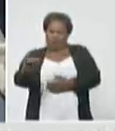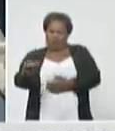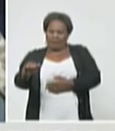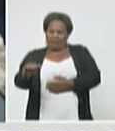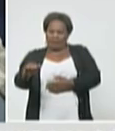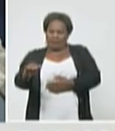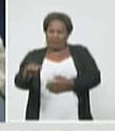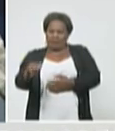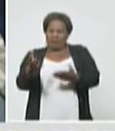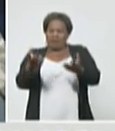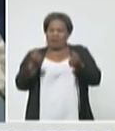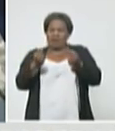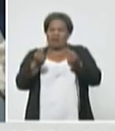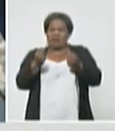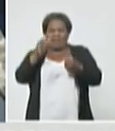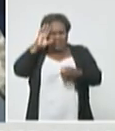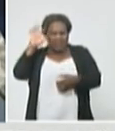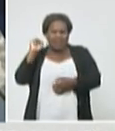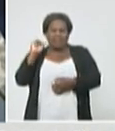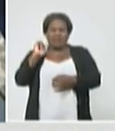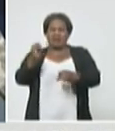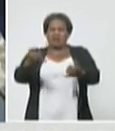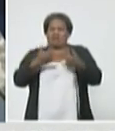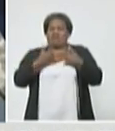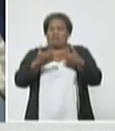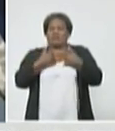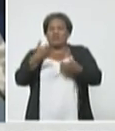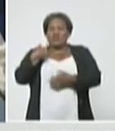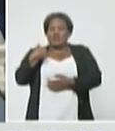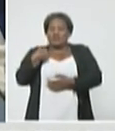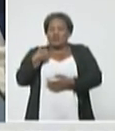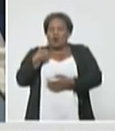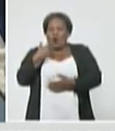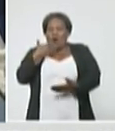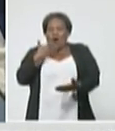recepcionan esta información. Yo realmente me maravillo cuando voy por